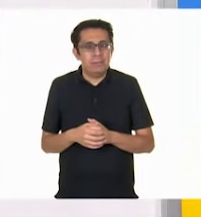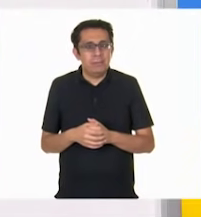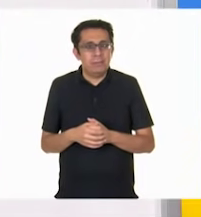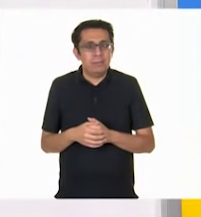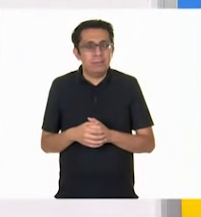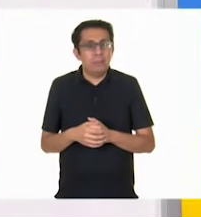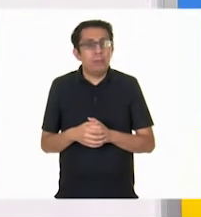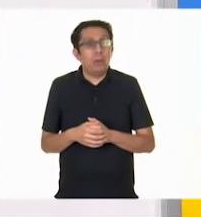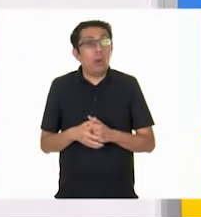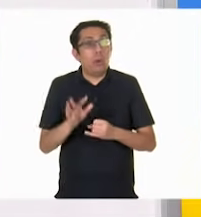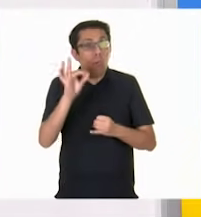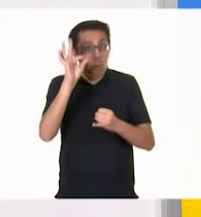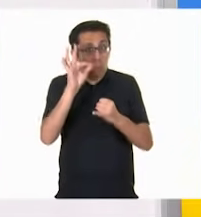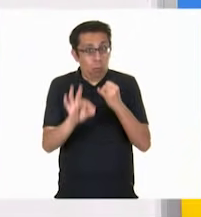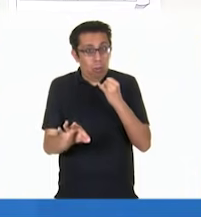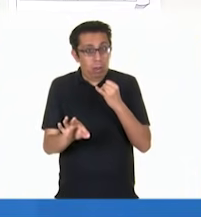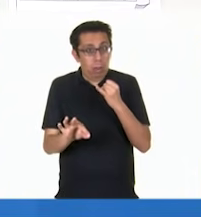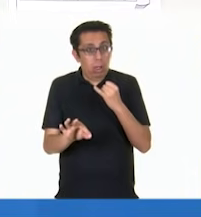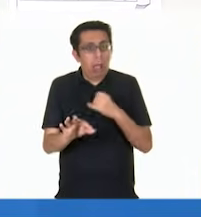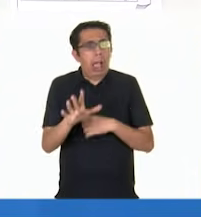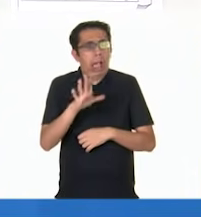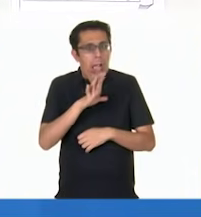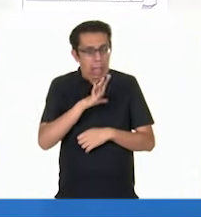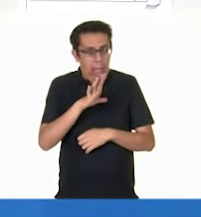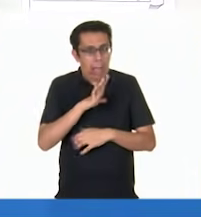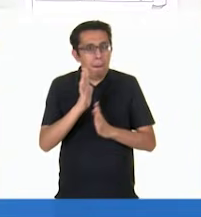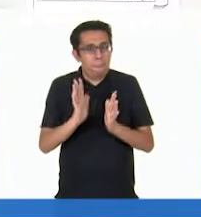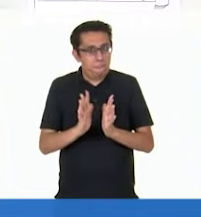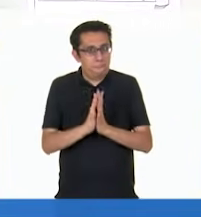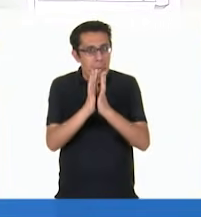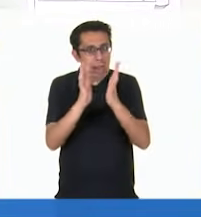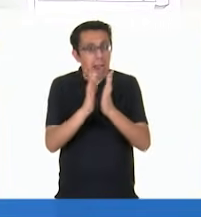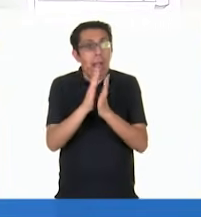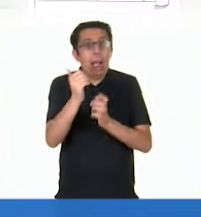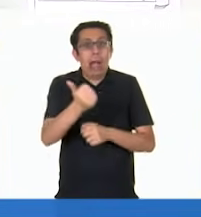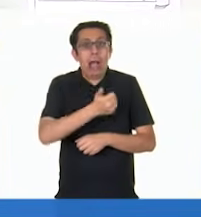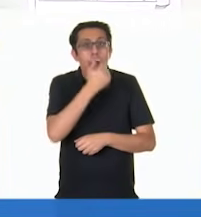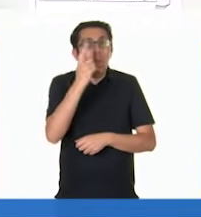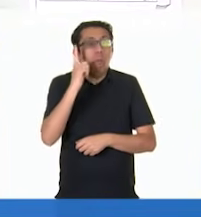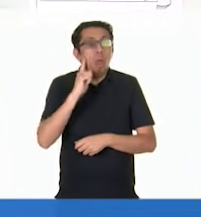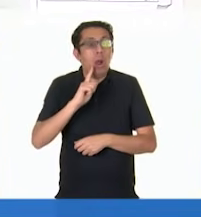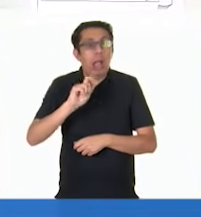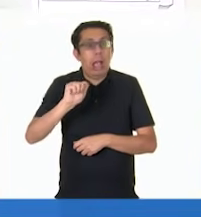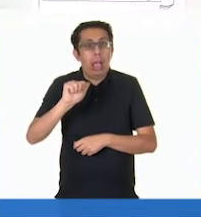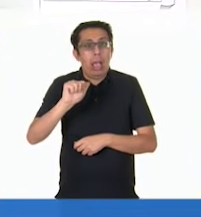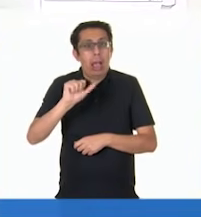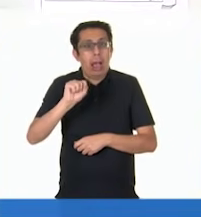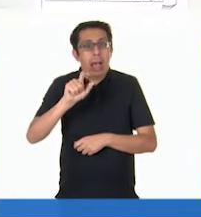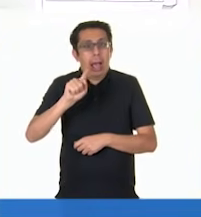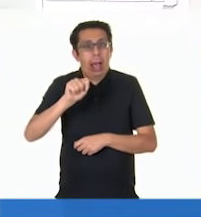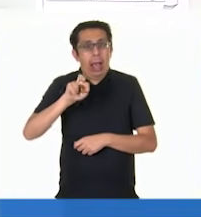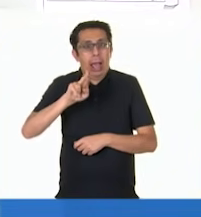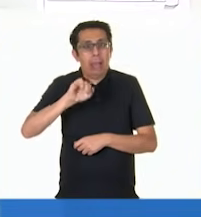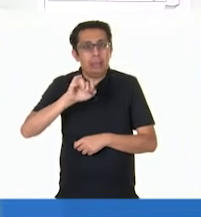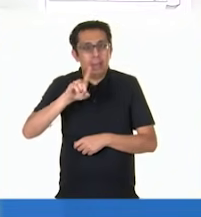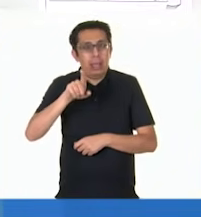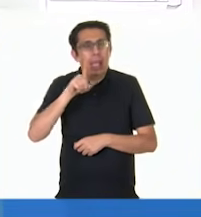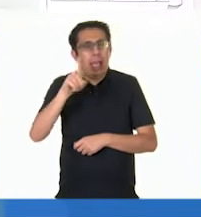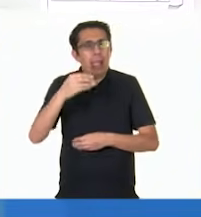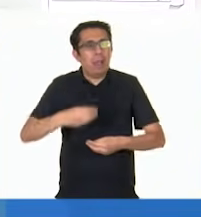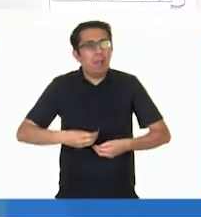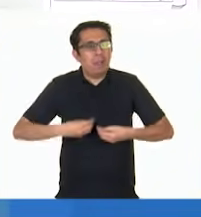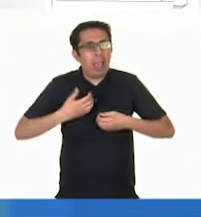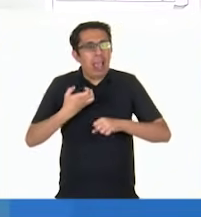Por último, tenemos una intervención de nuestra alumna, Astrid Hernández, del estado de Campeche.